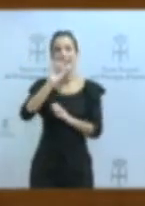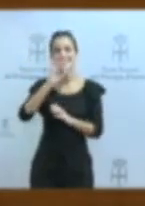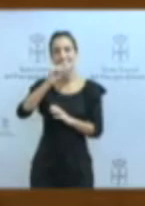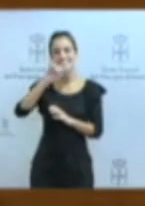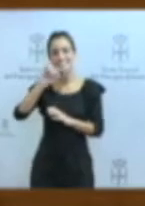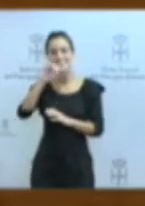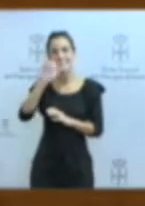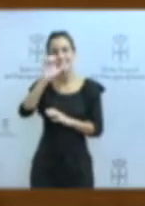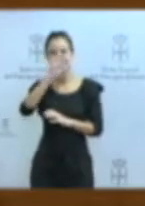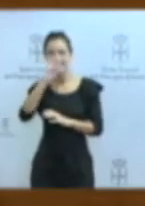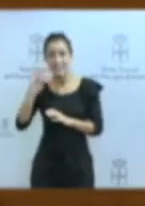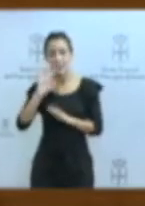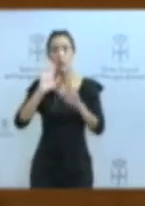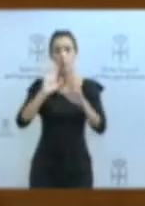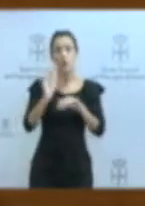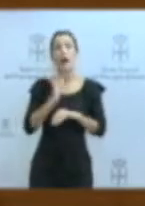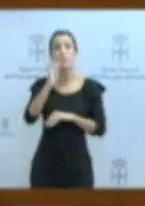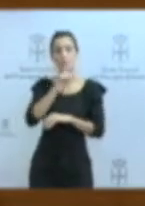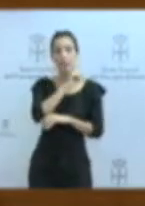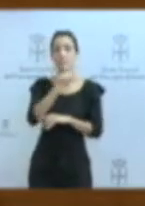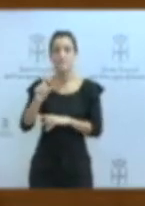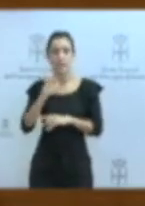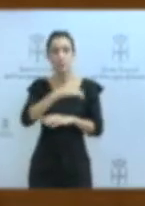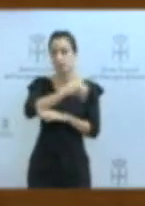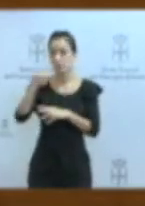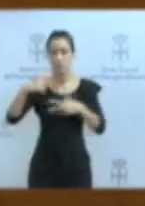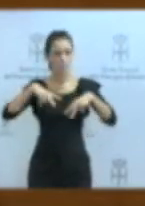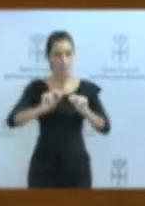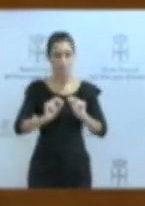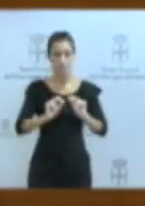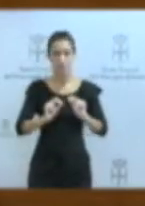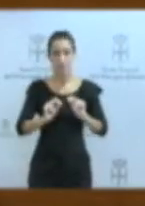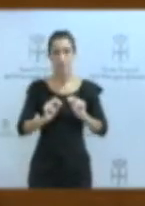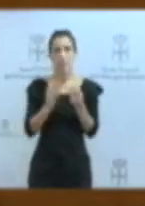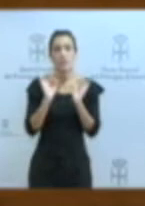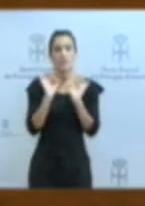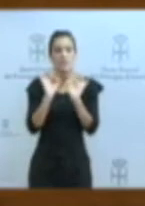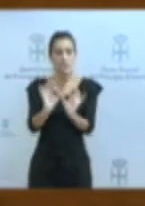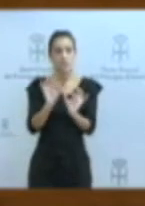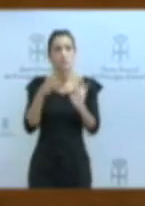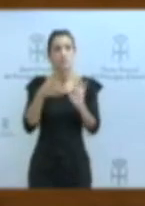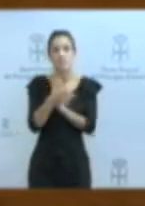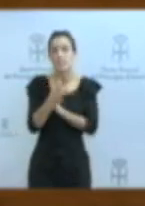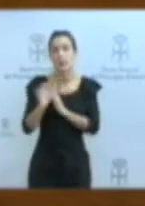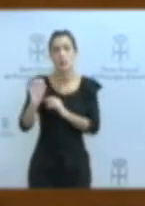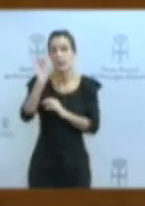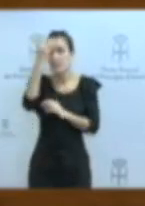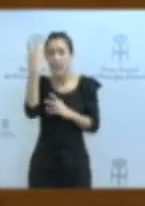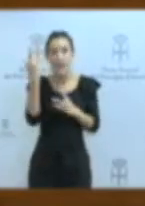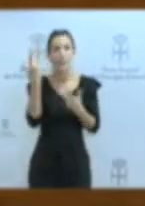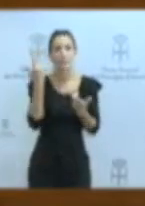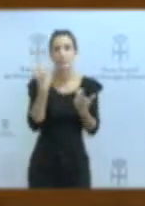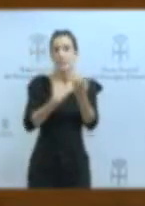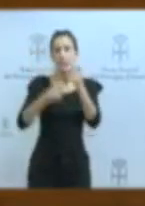dar, con un criterio exclusivamente de rentabilidad empresarial. Estamos hablando de compañías que tienen volúmenes de